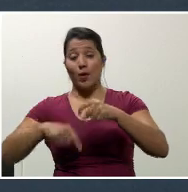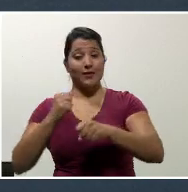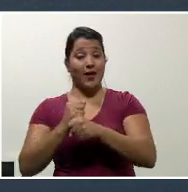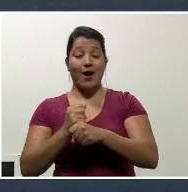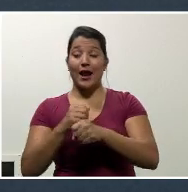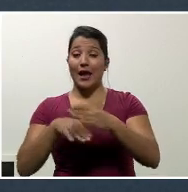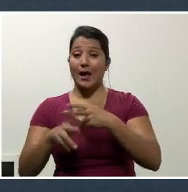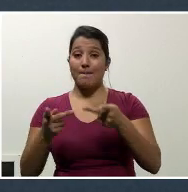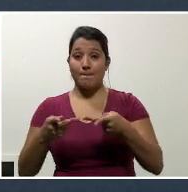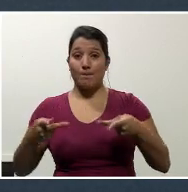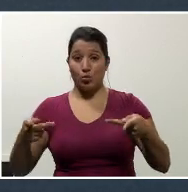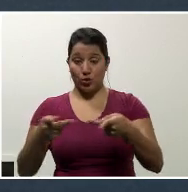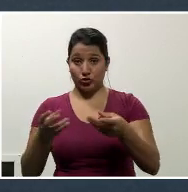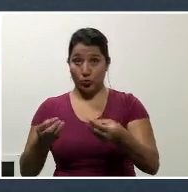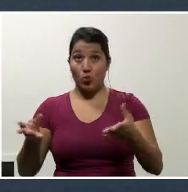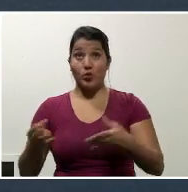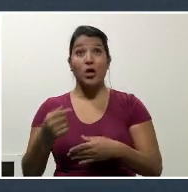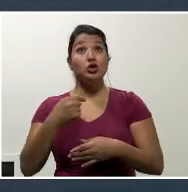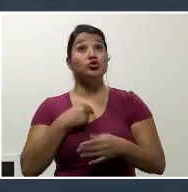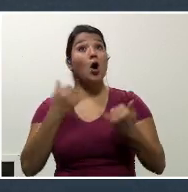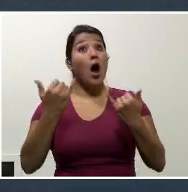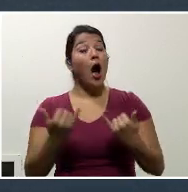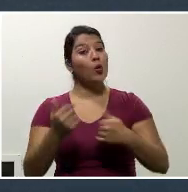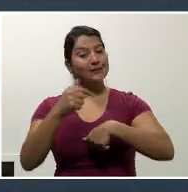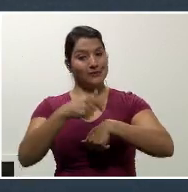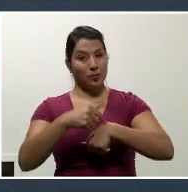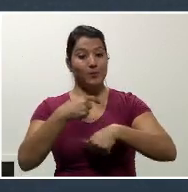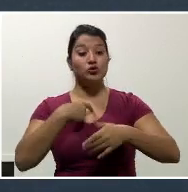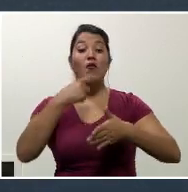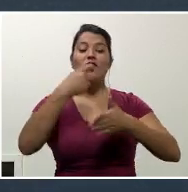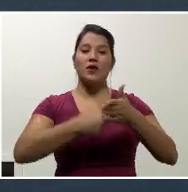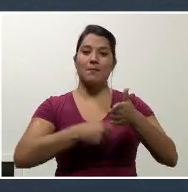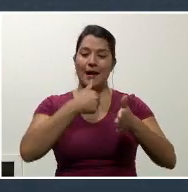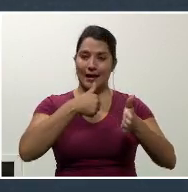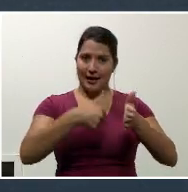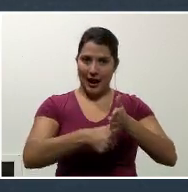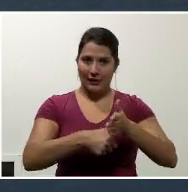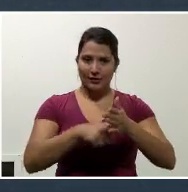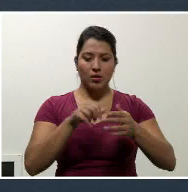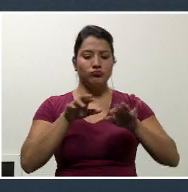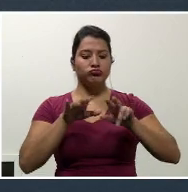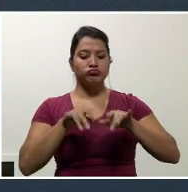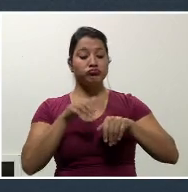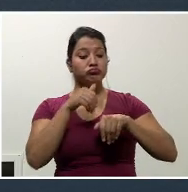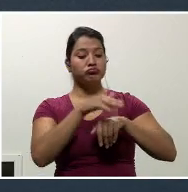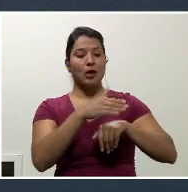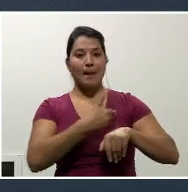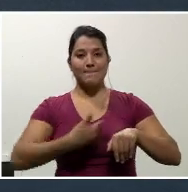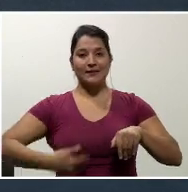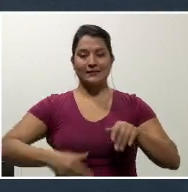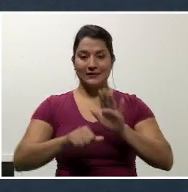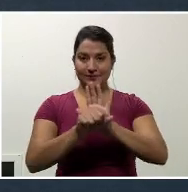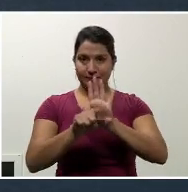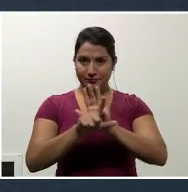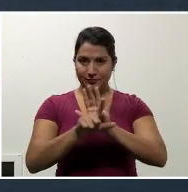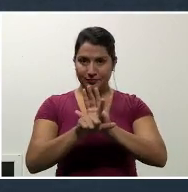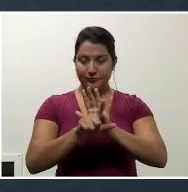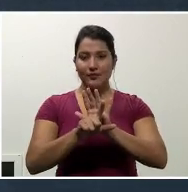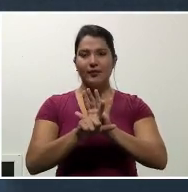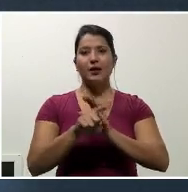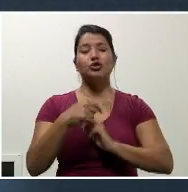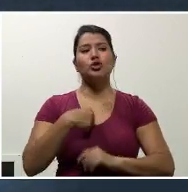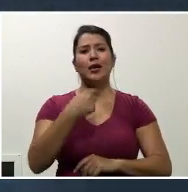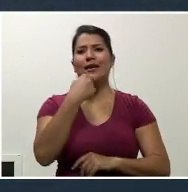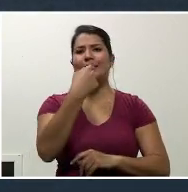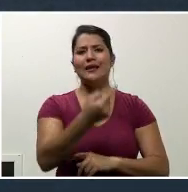Acabo de firmar en este momento una nota dirigida al señor presidente de la Asamblea Legislativa